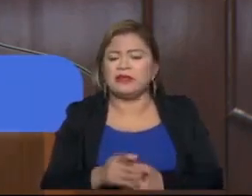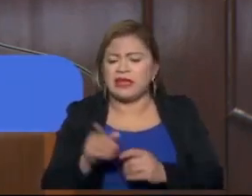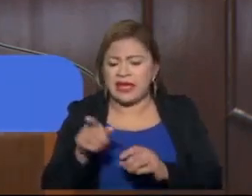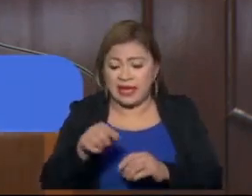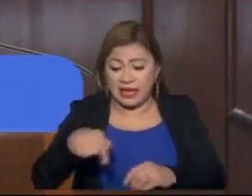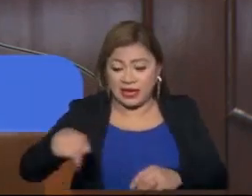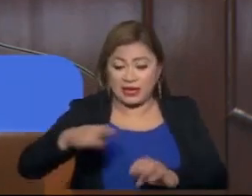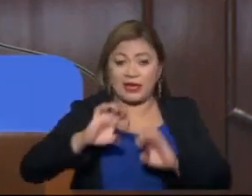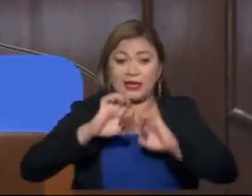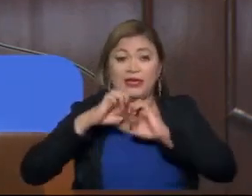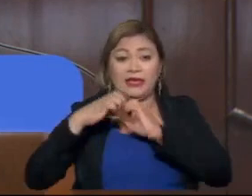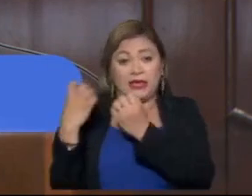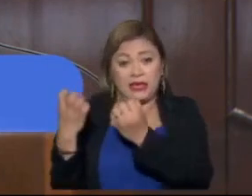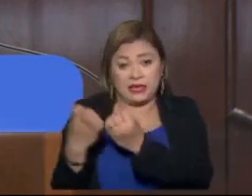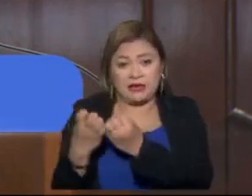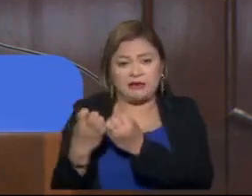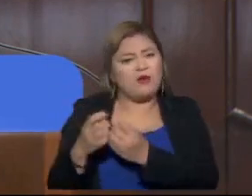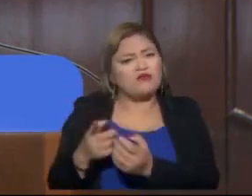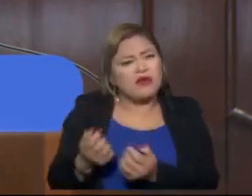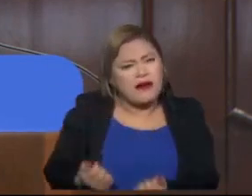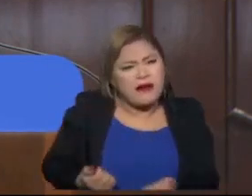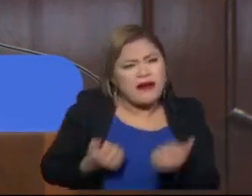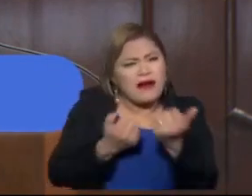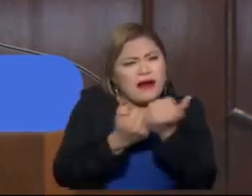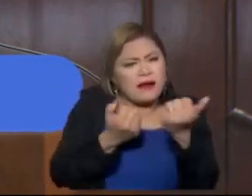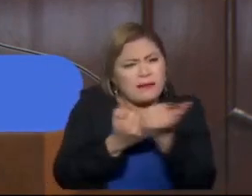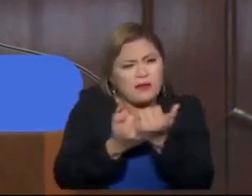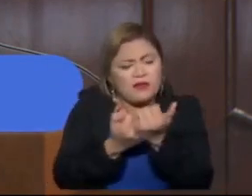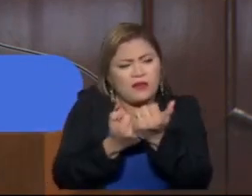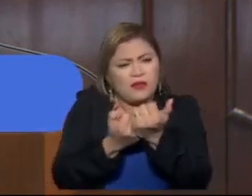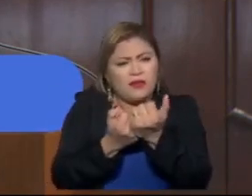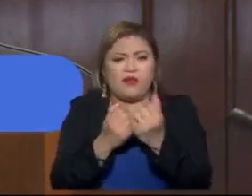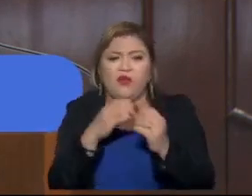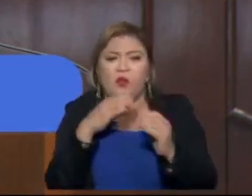contará con el apoyo de espacios de comunicación,